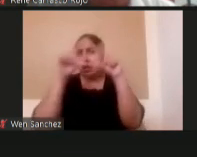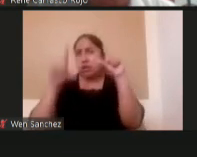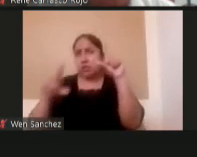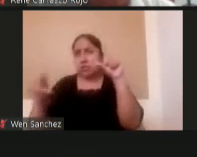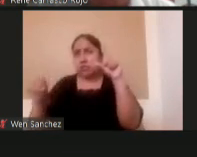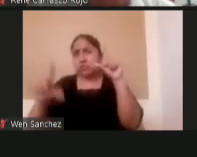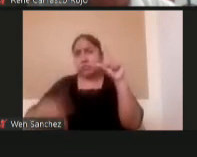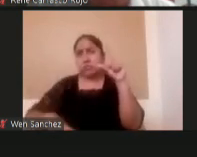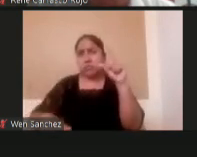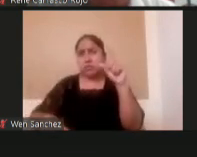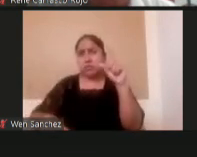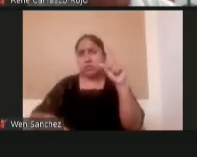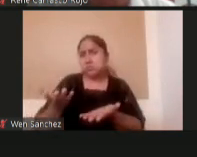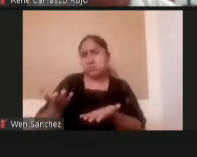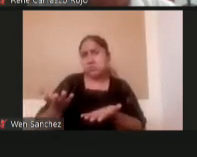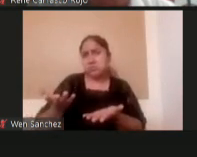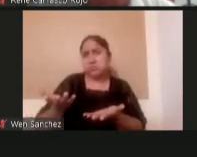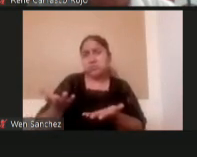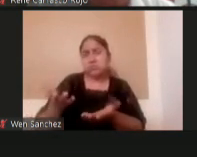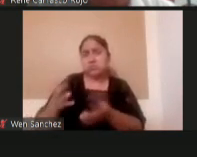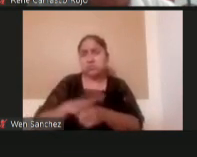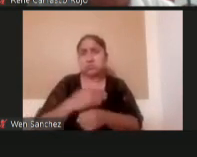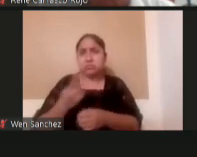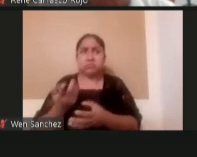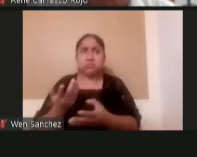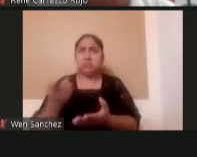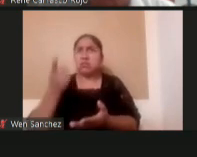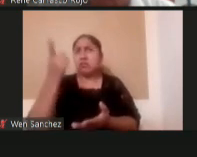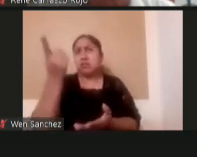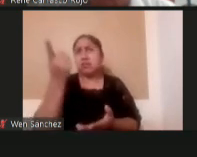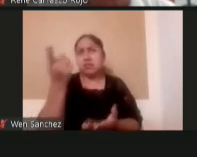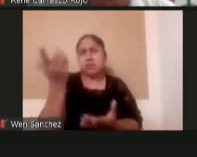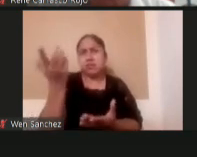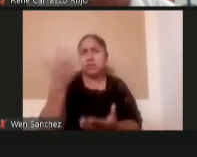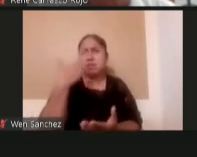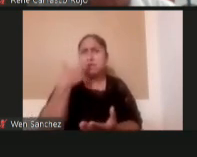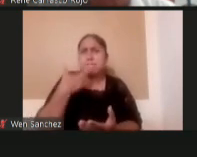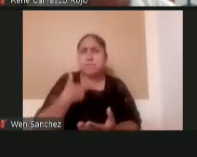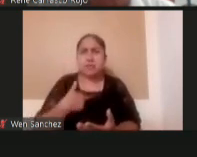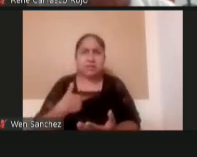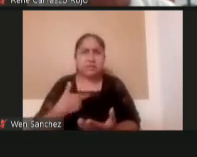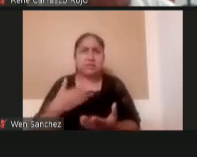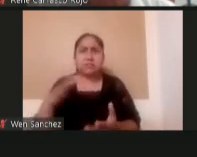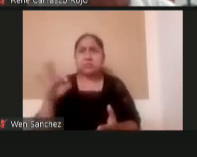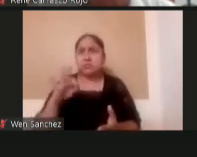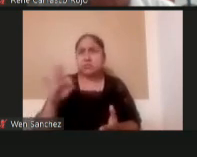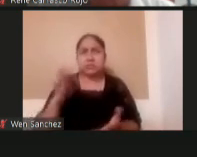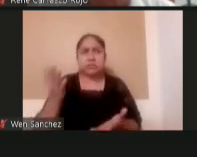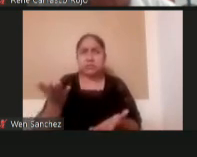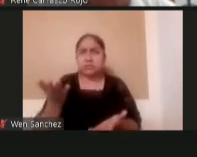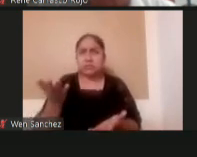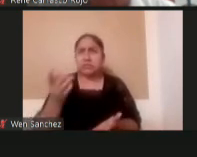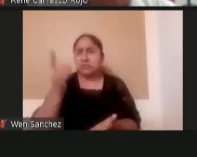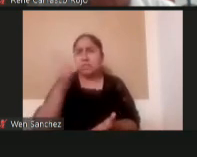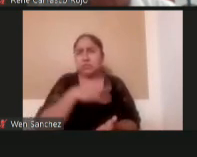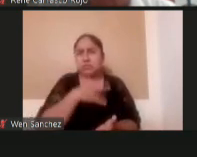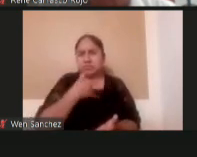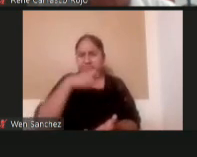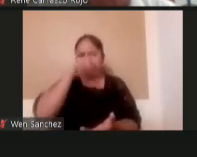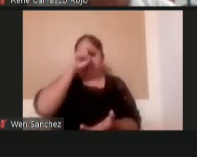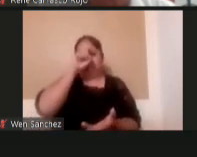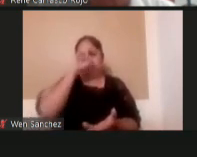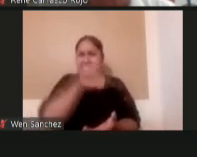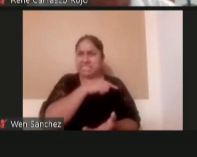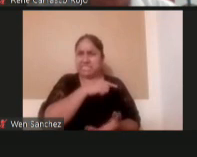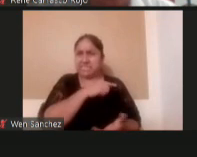decir con mucha claridad por qué quieren ustedes o por qué dicen que va a desaparecer, ¿no? Entonces, yo